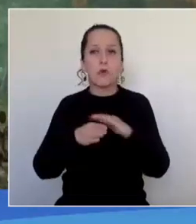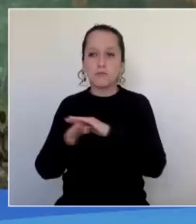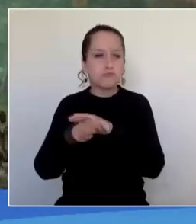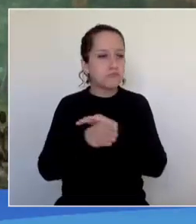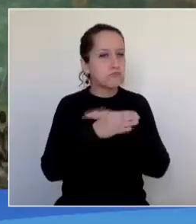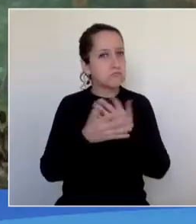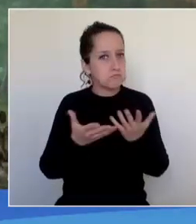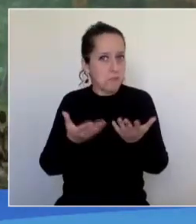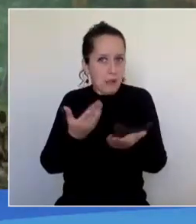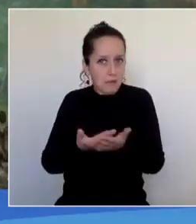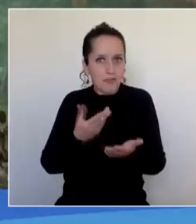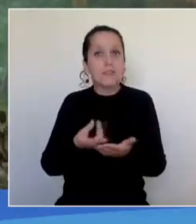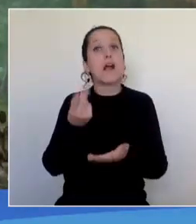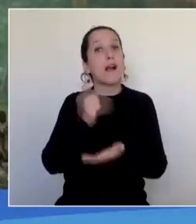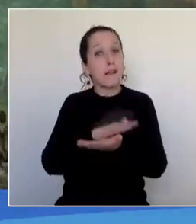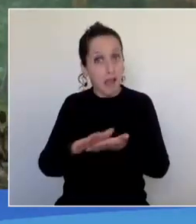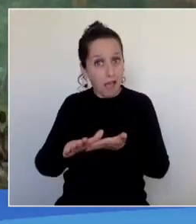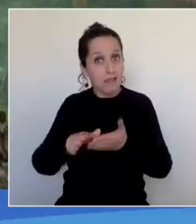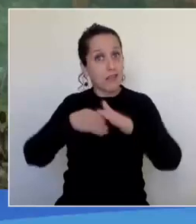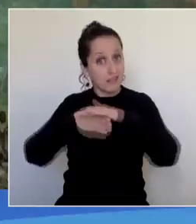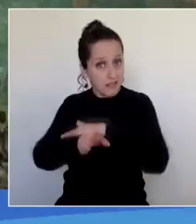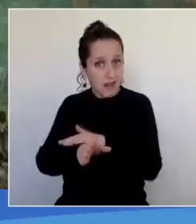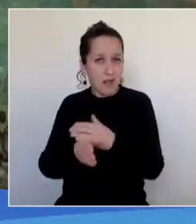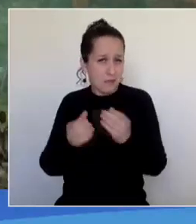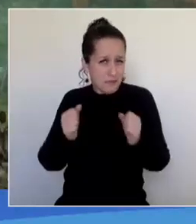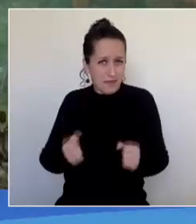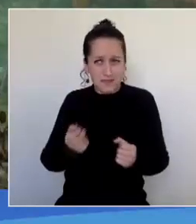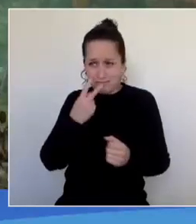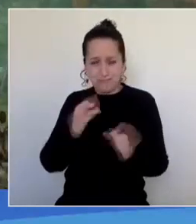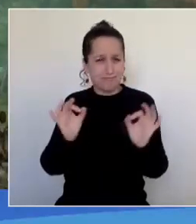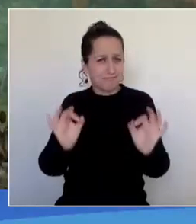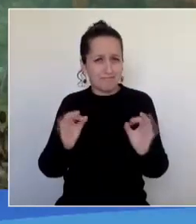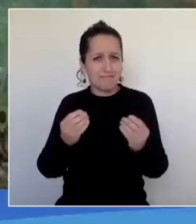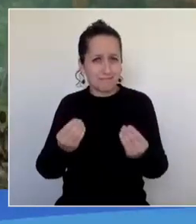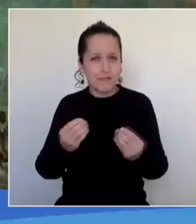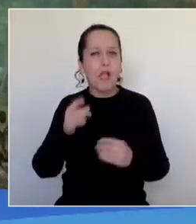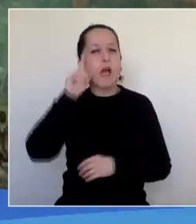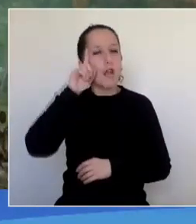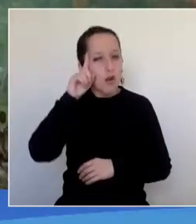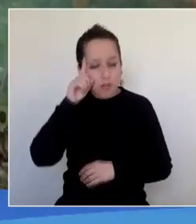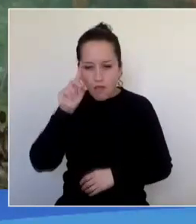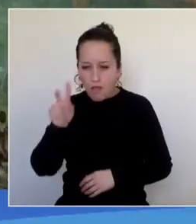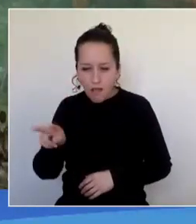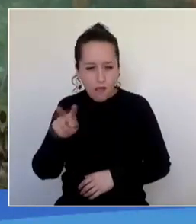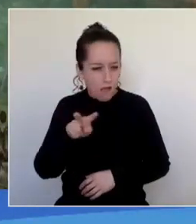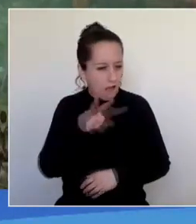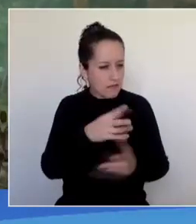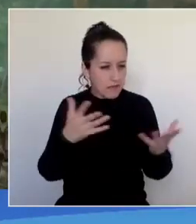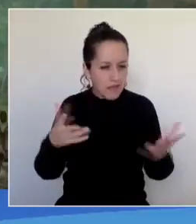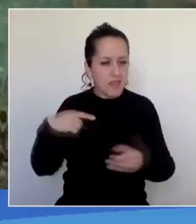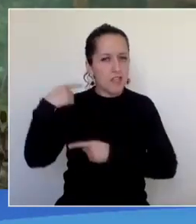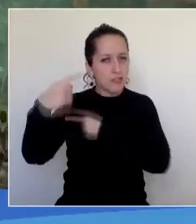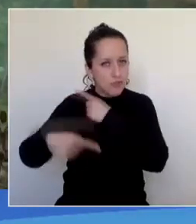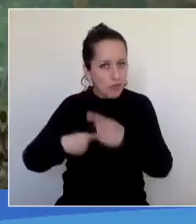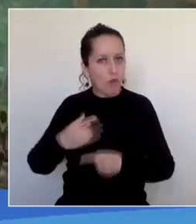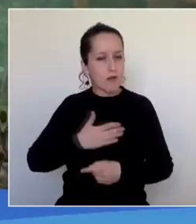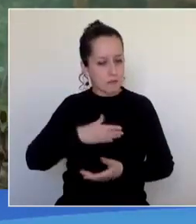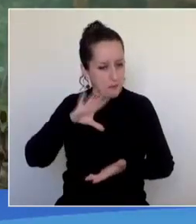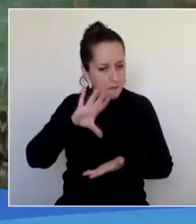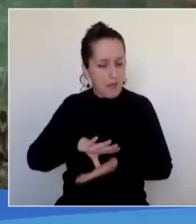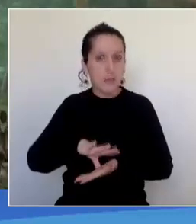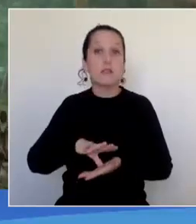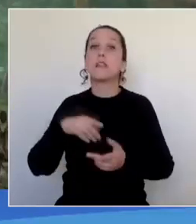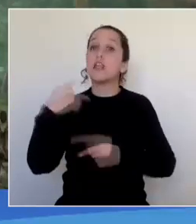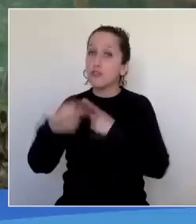una alternativa gratuita, de calidad y que también permite recordar toda la historia de nuestro país, de